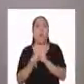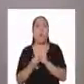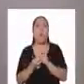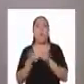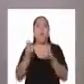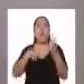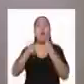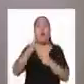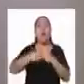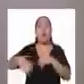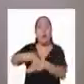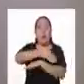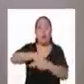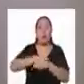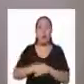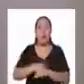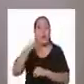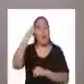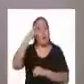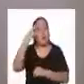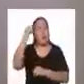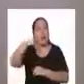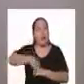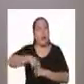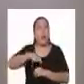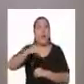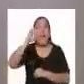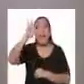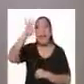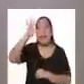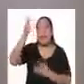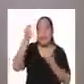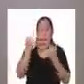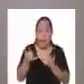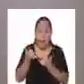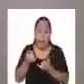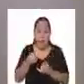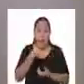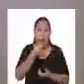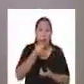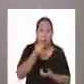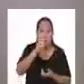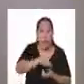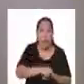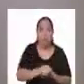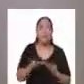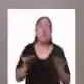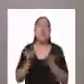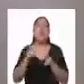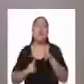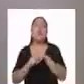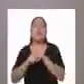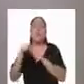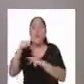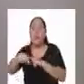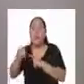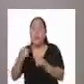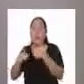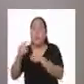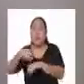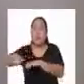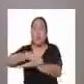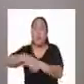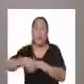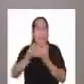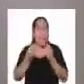Una reflexión del video sugiere que la creatividad de algunos platos que ahora conocemos se debe a estos comercios ambulantes. De seguro